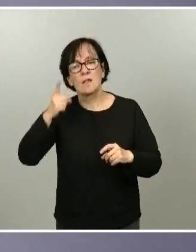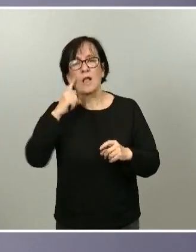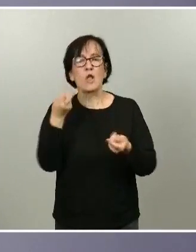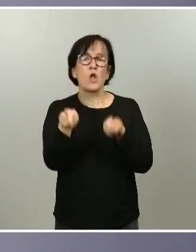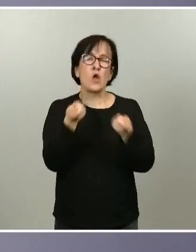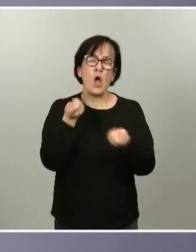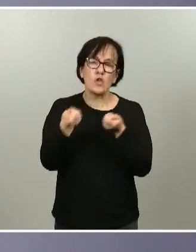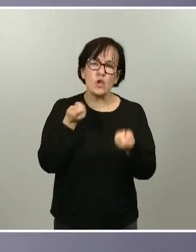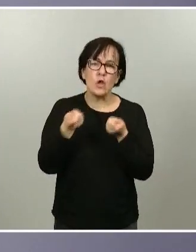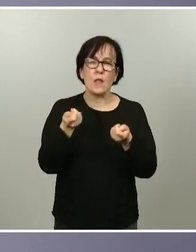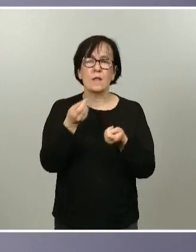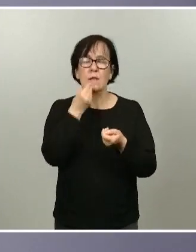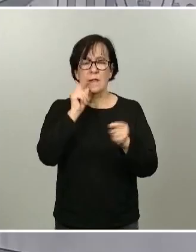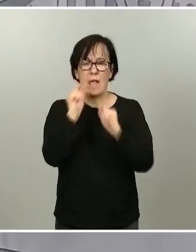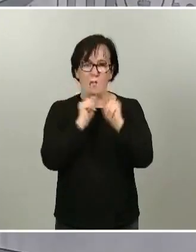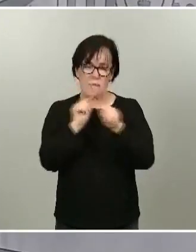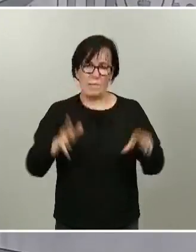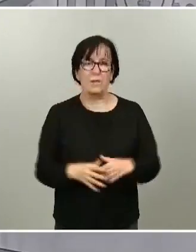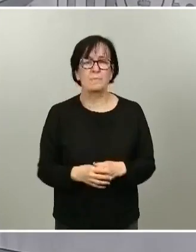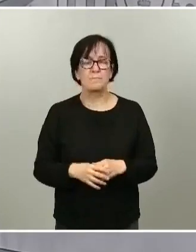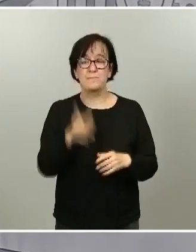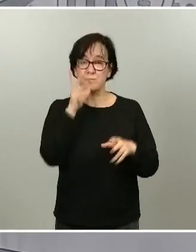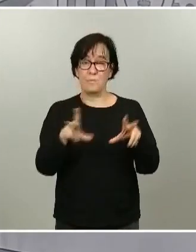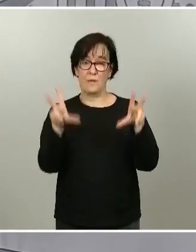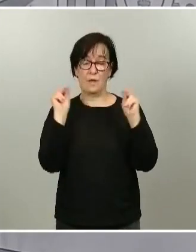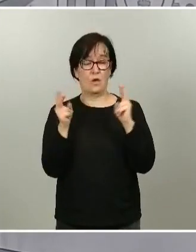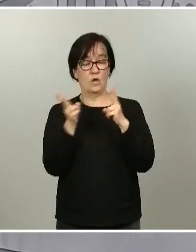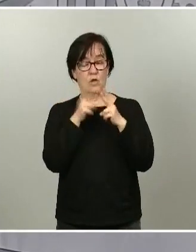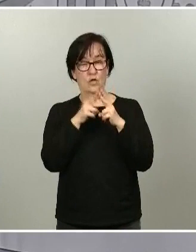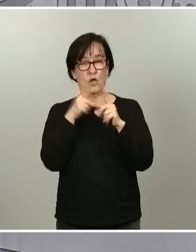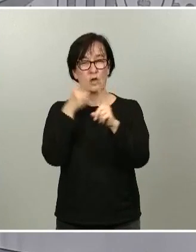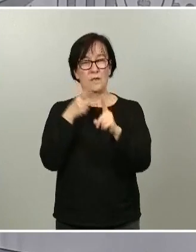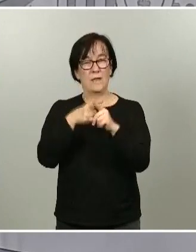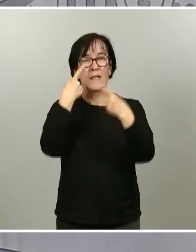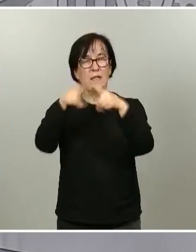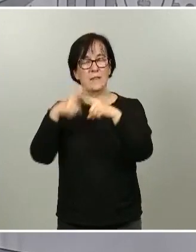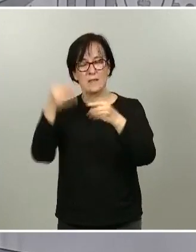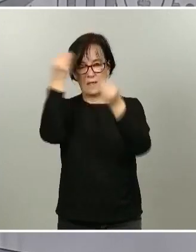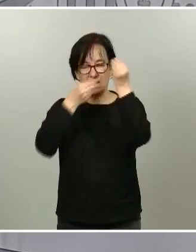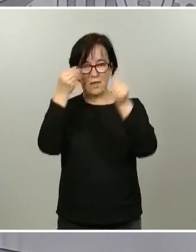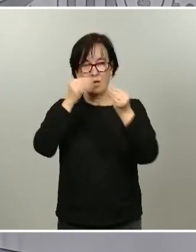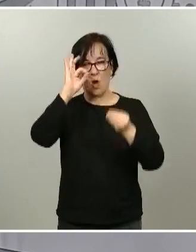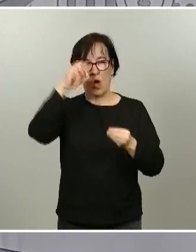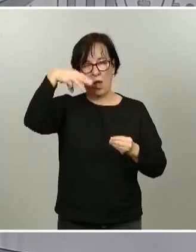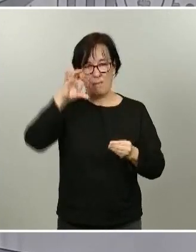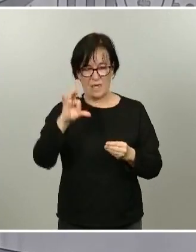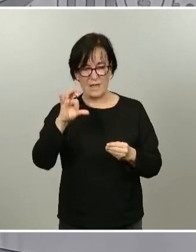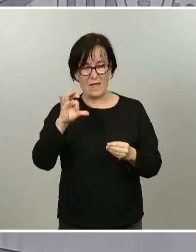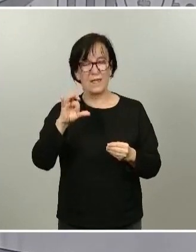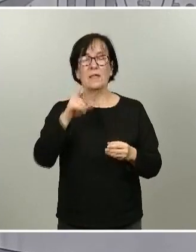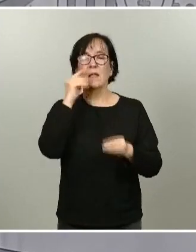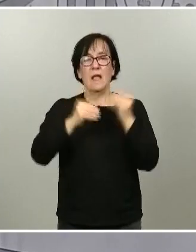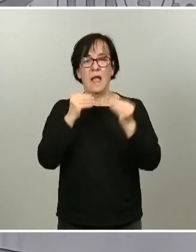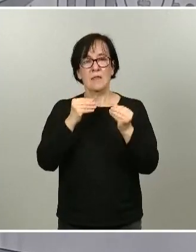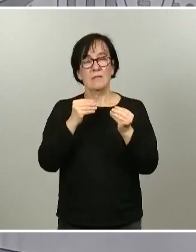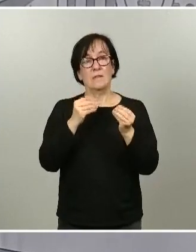manera posible la epidemia. Vamos a concluir con un par de referencias a distintas consideraciones de la Organización Mundial de la Salud que hacen varios medios.